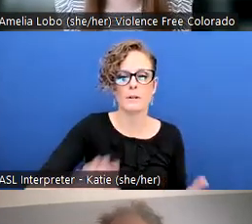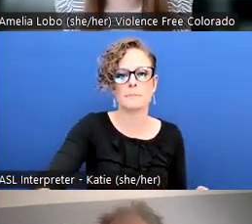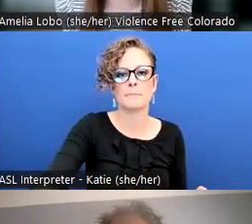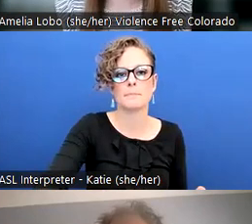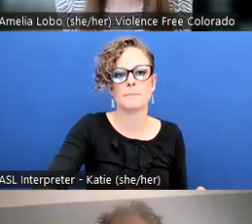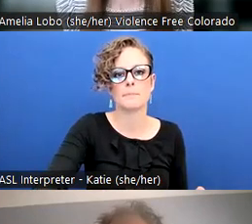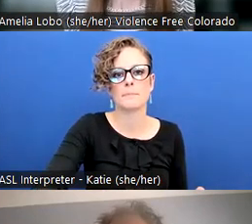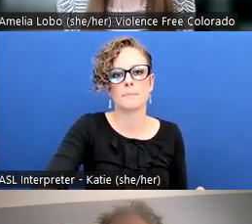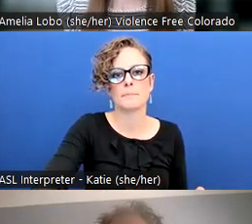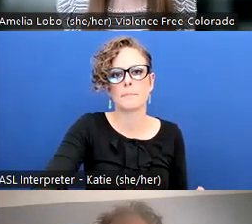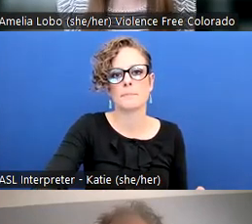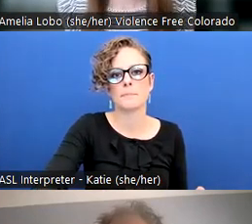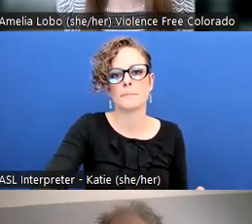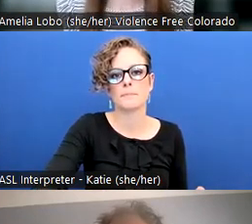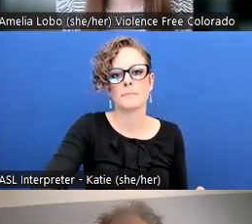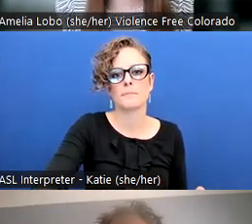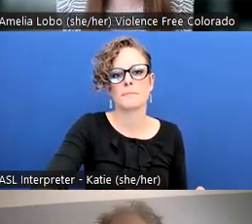adicionales.